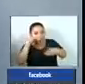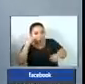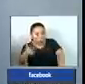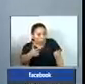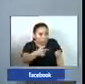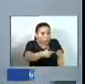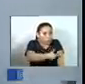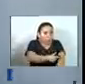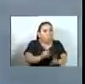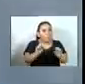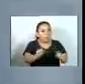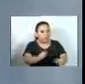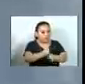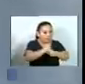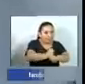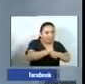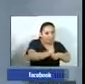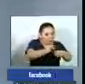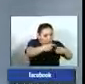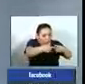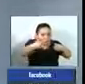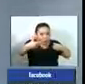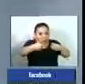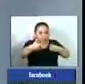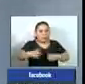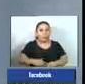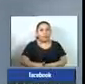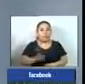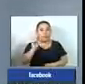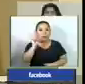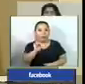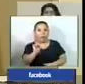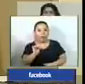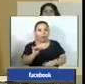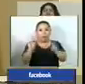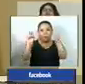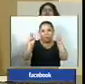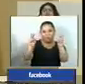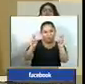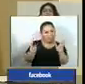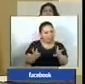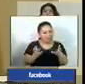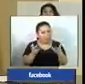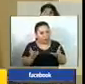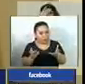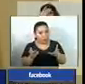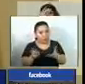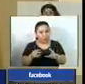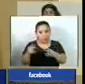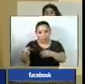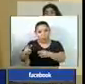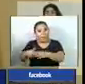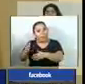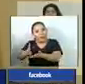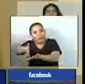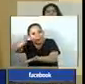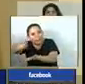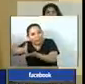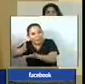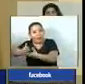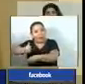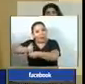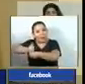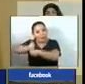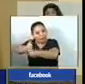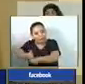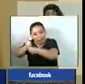pacientes el tratamiento es una mezcla de anticuerpos equinos de caballo que